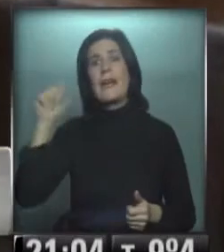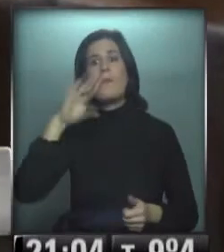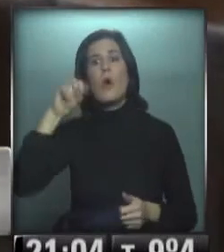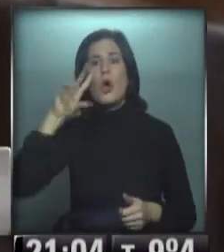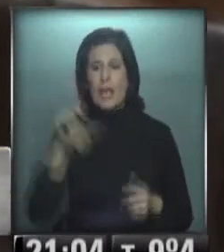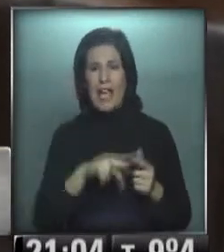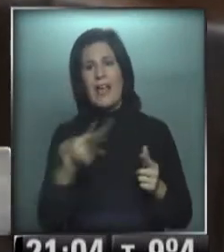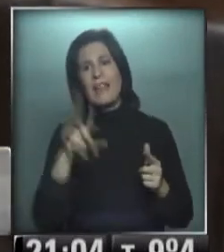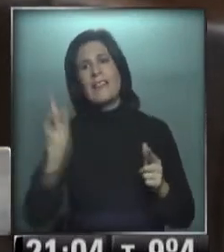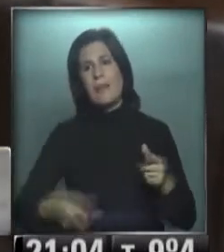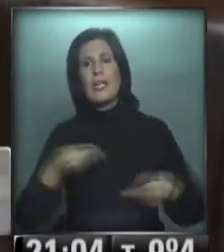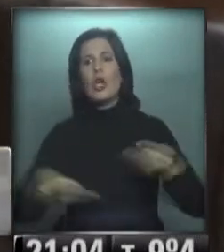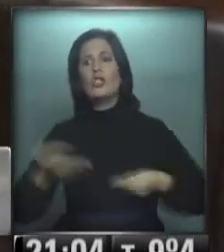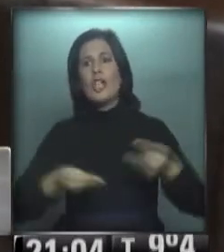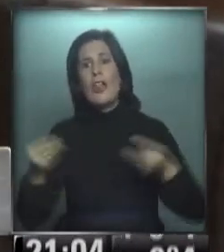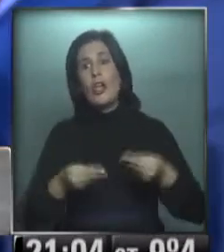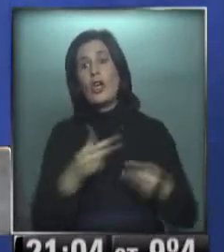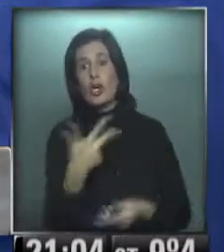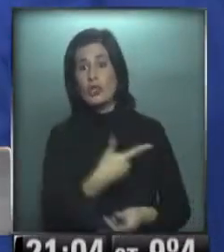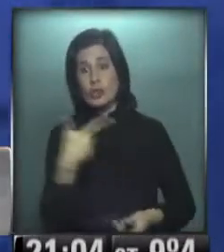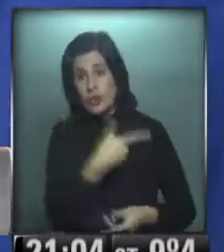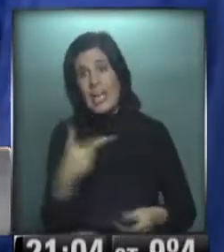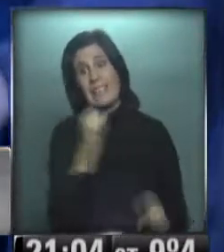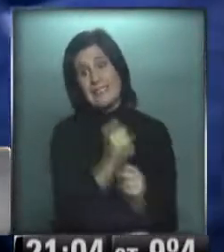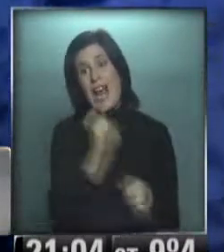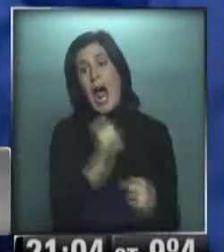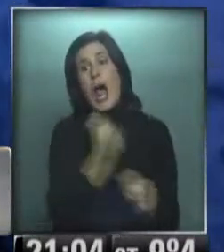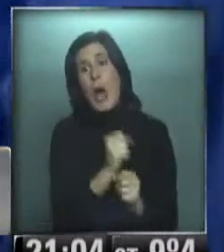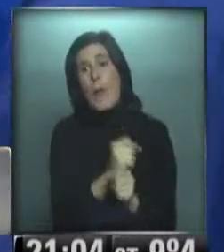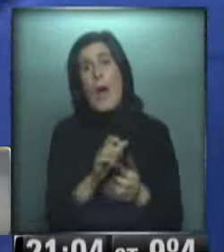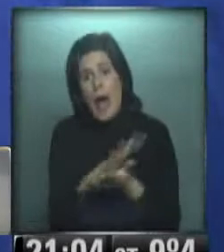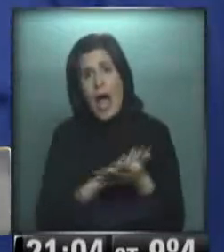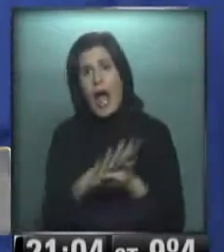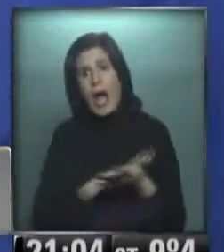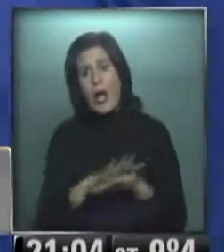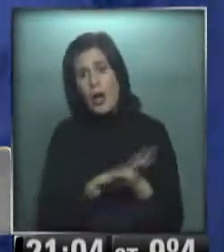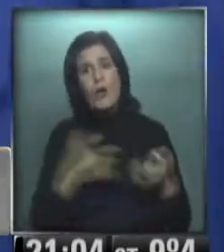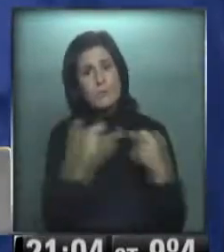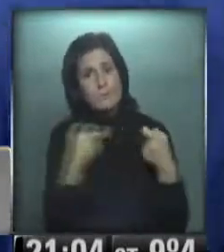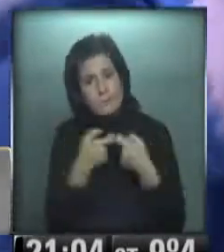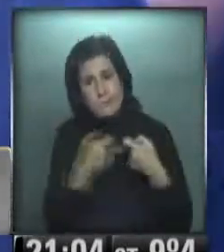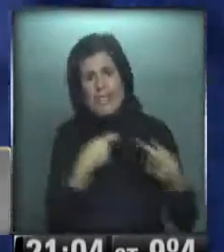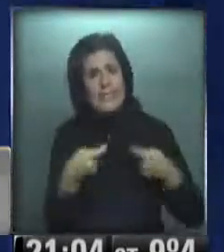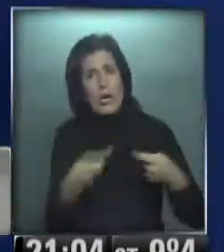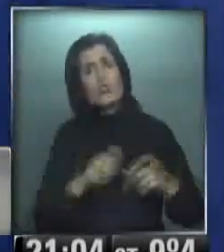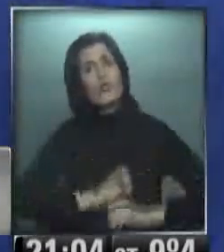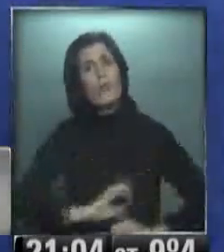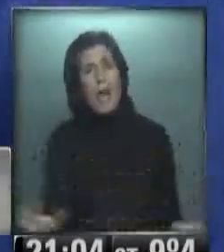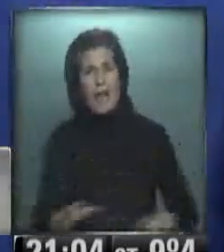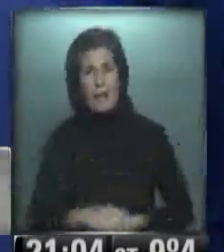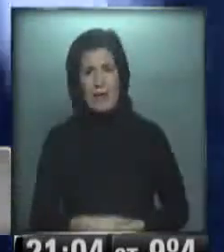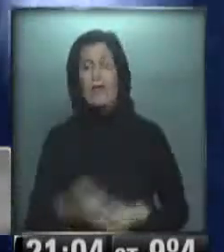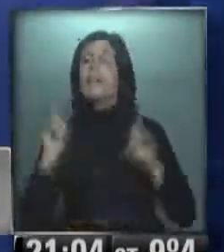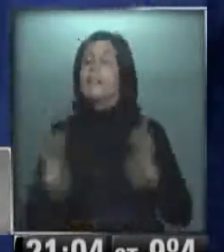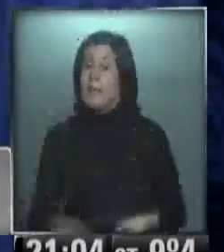contador alejandro van der breve como testaferro procesados como partícipes de cohecho y negó acciones incompatibles también